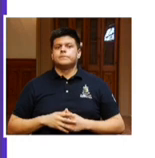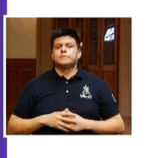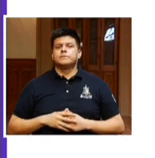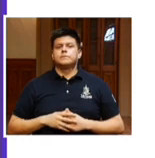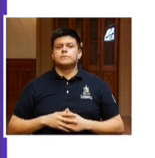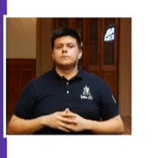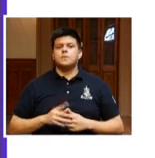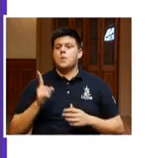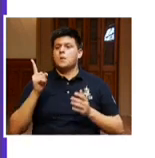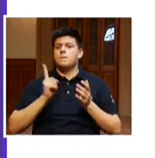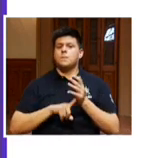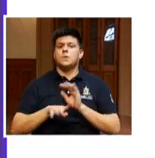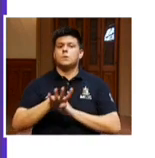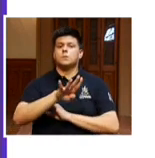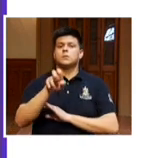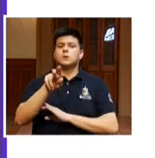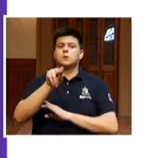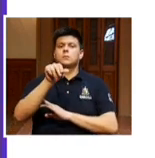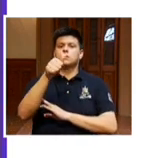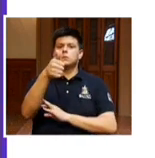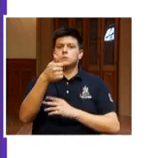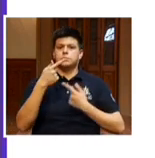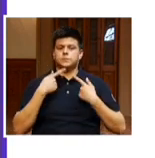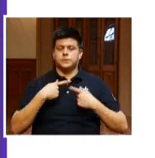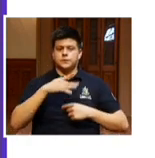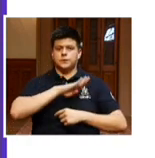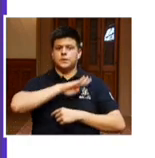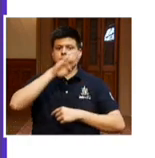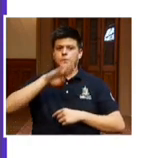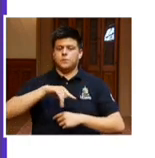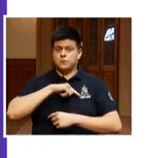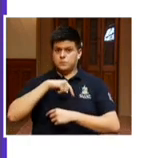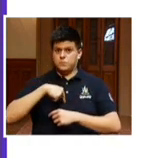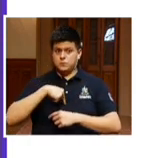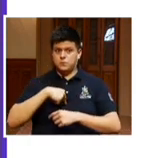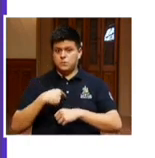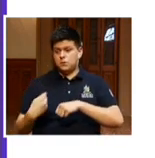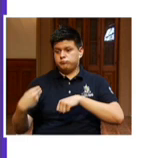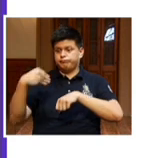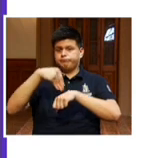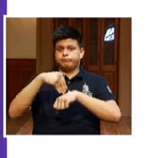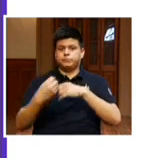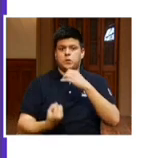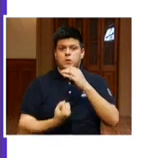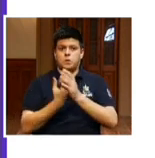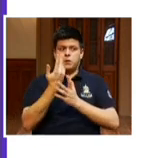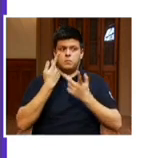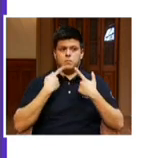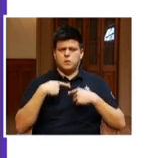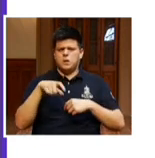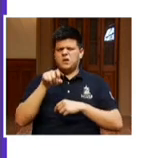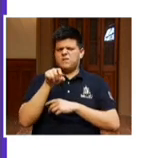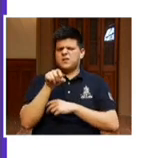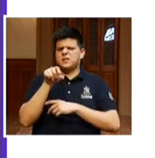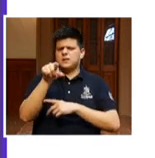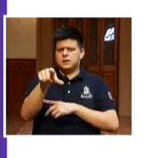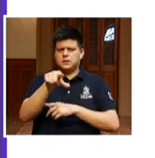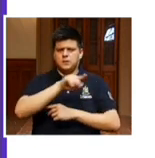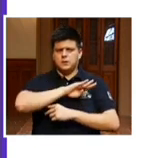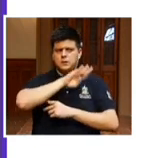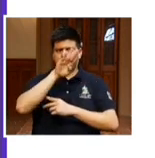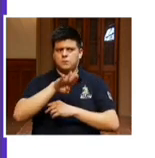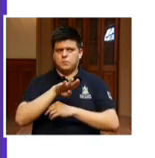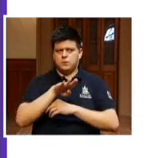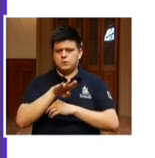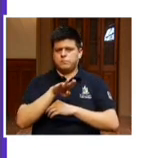Tenemos 1.486 defunciones y hoy tenemos que agregar 27 defunciones